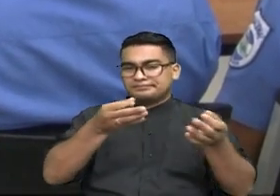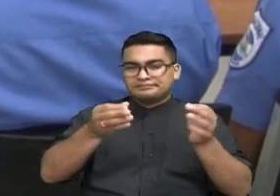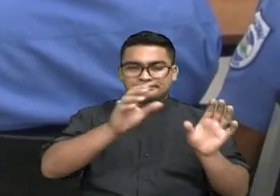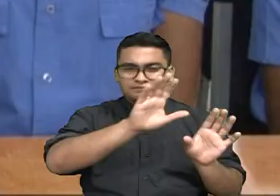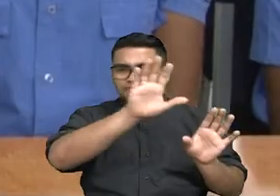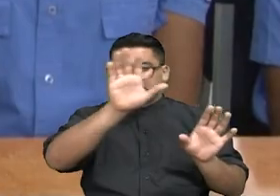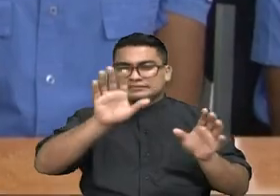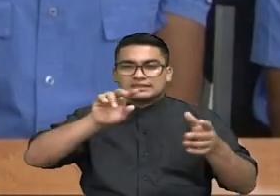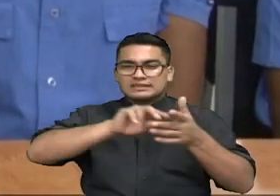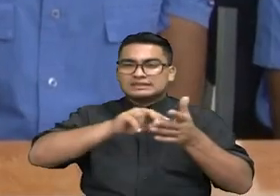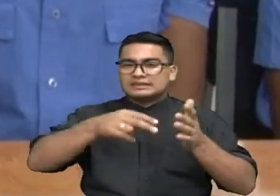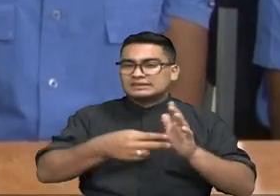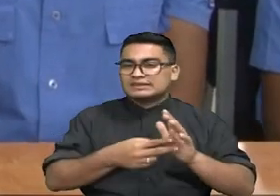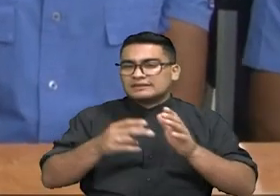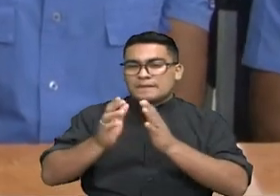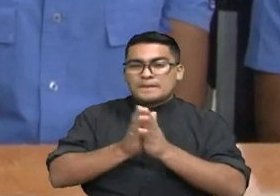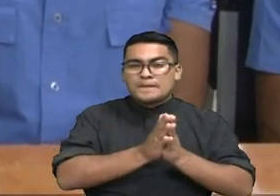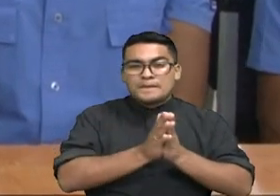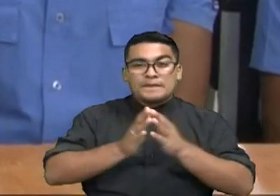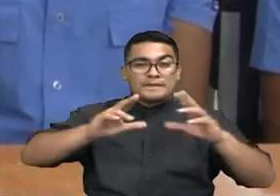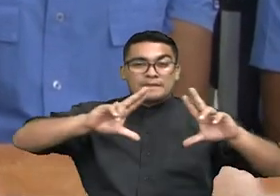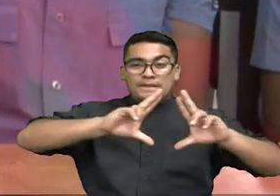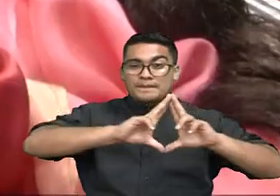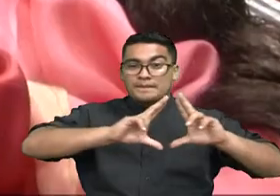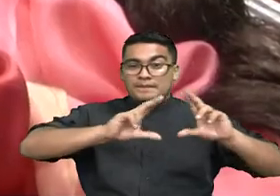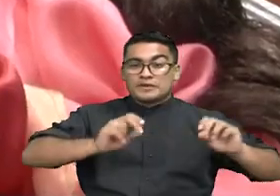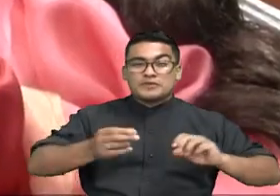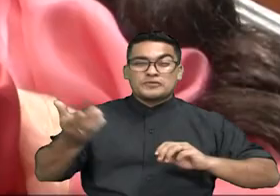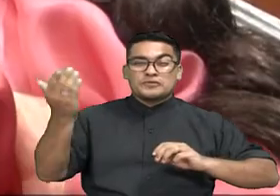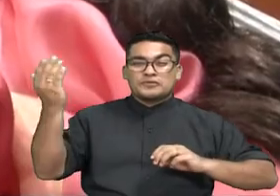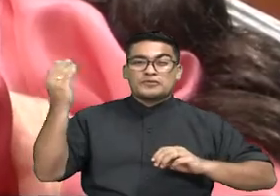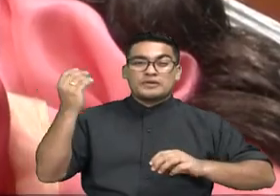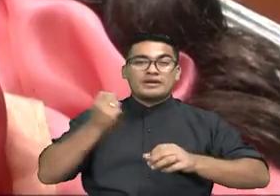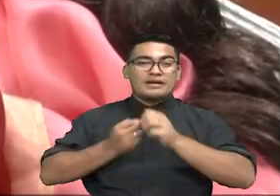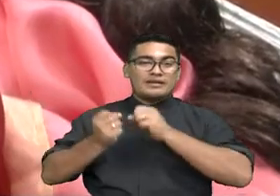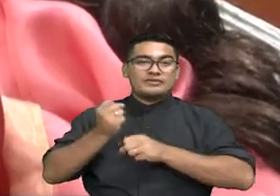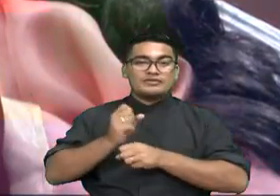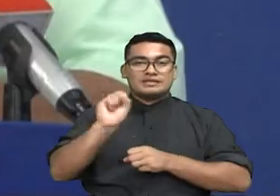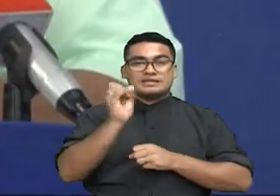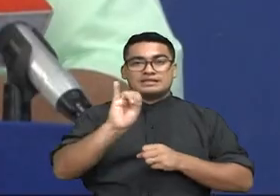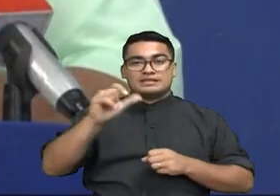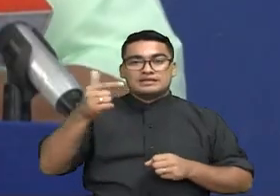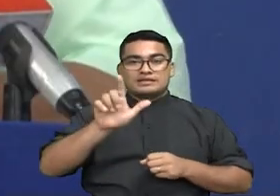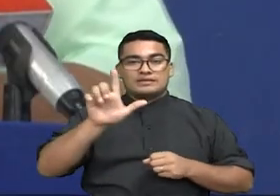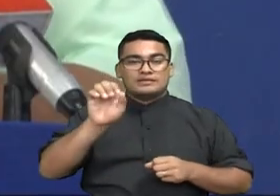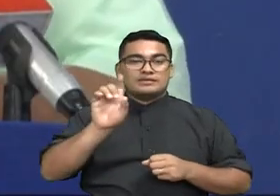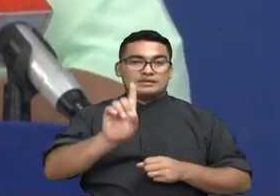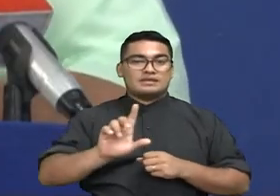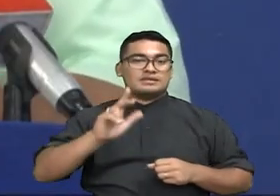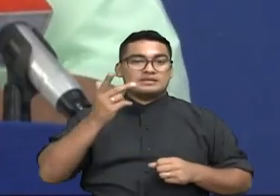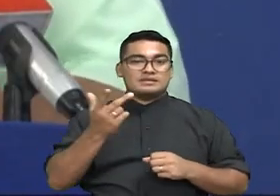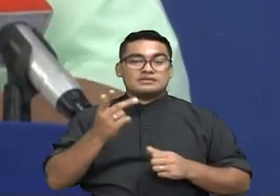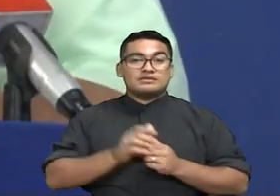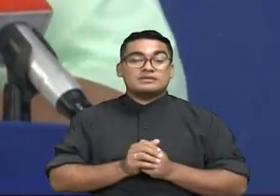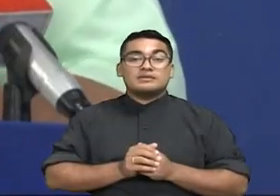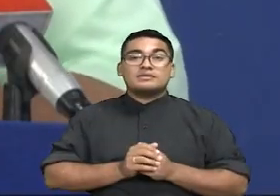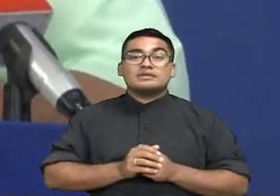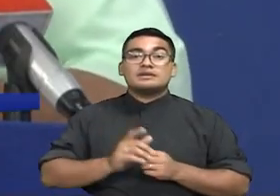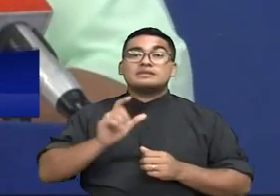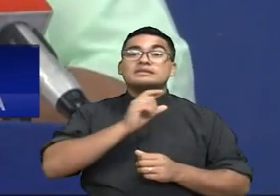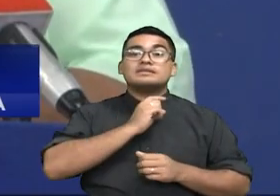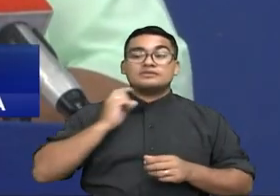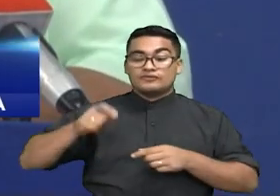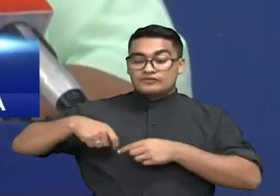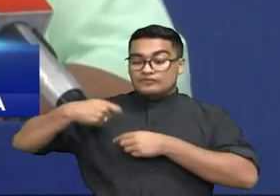de la celebración de la Purísima en Nicaragua, la cual data desde el siglo XVIII. Los padres franciscanos de la ciudad de